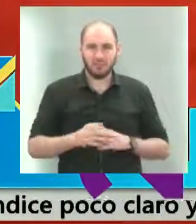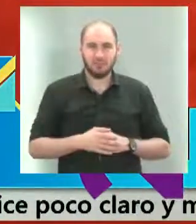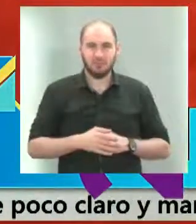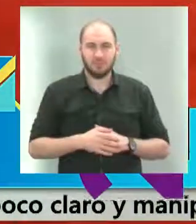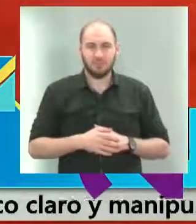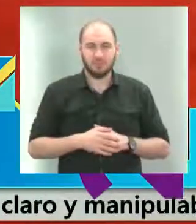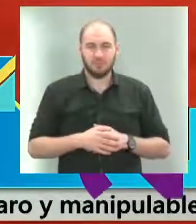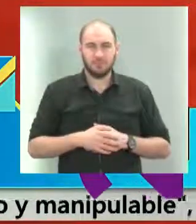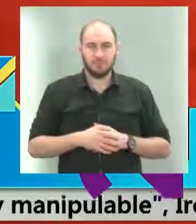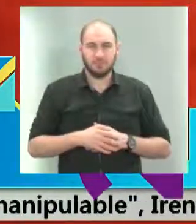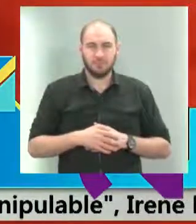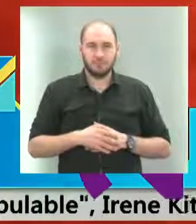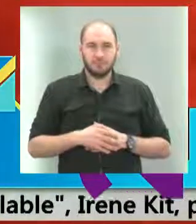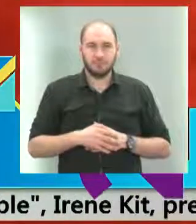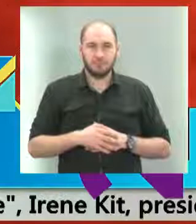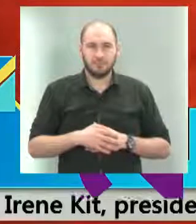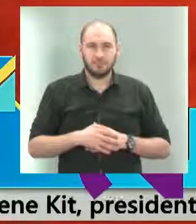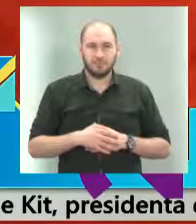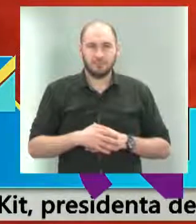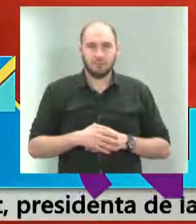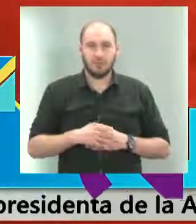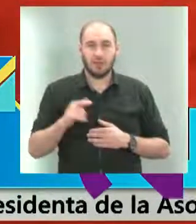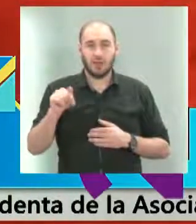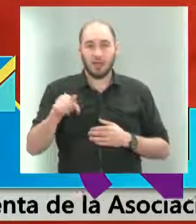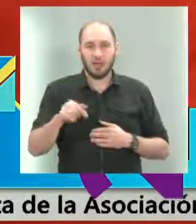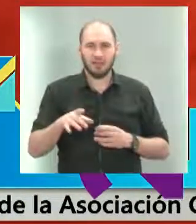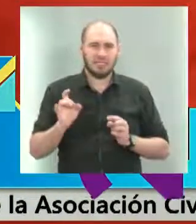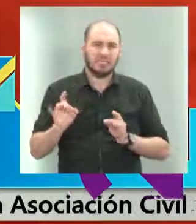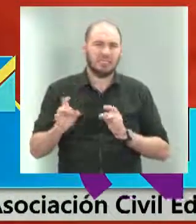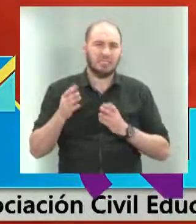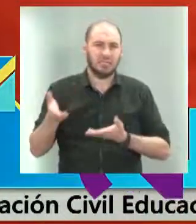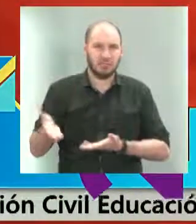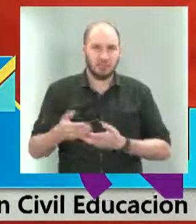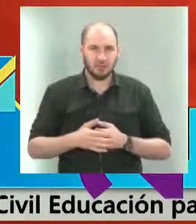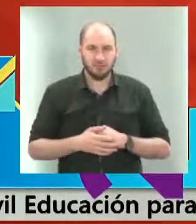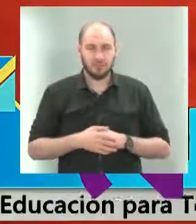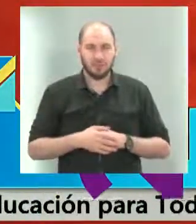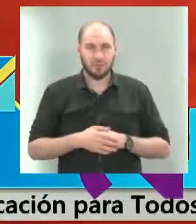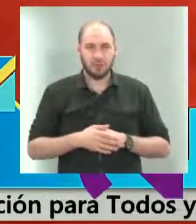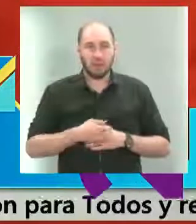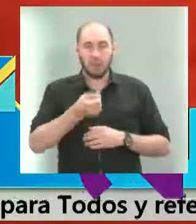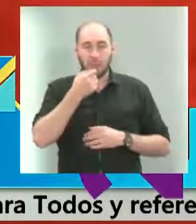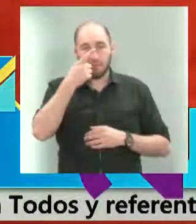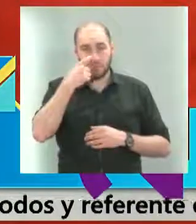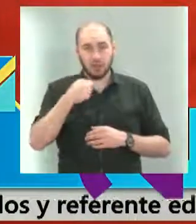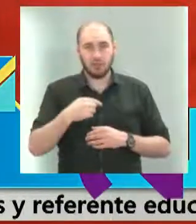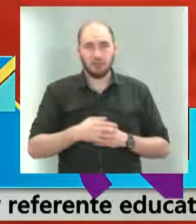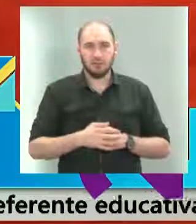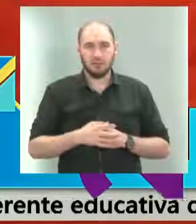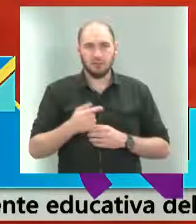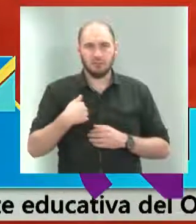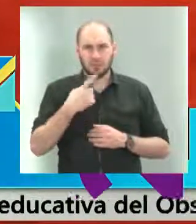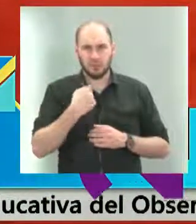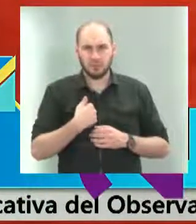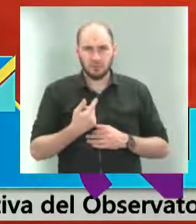cosas, y fuera de que esto es repudiable, ¿no? Claro. Y es más, y si vamos a la final, yo, si me preguntáis,